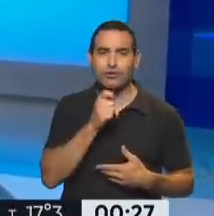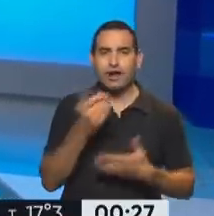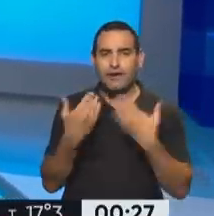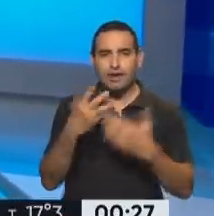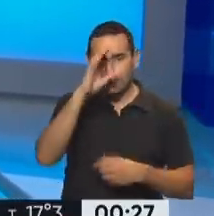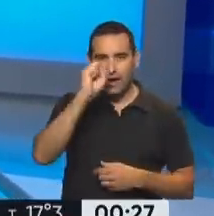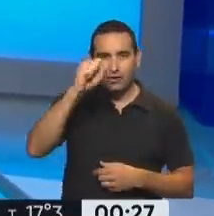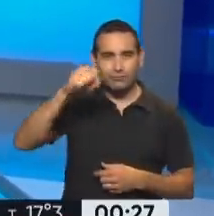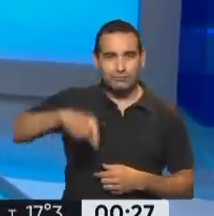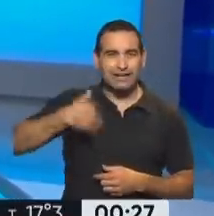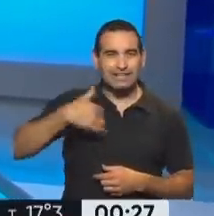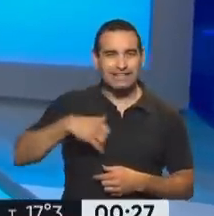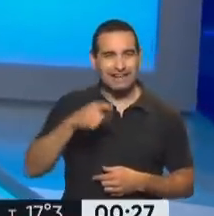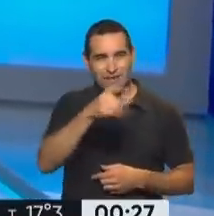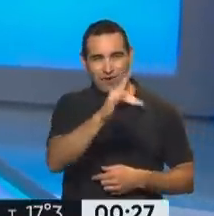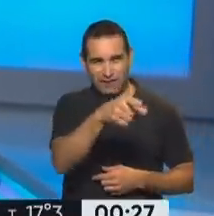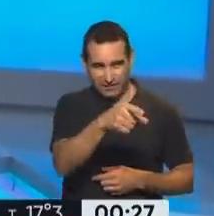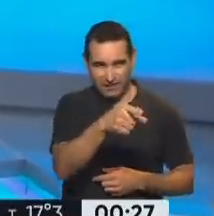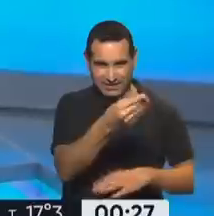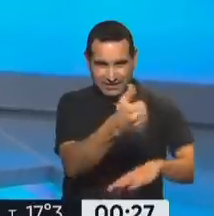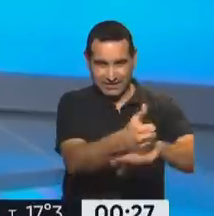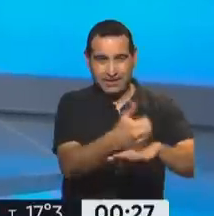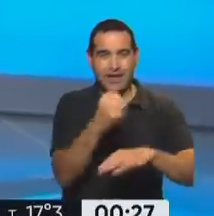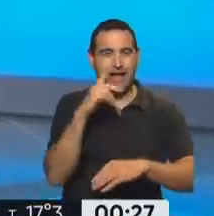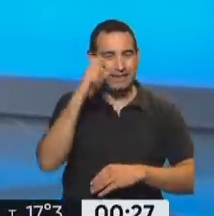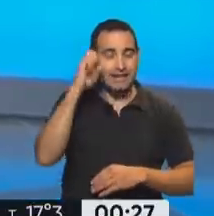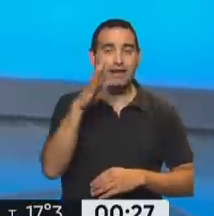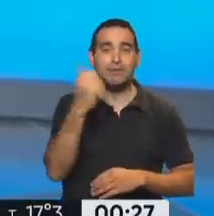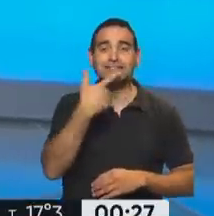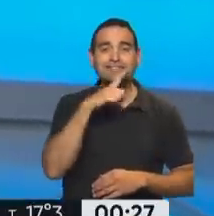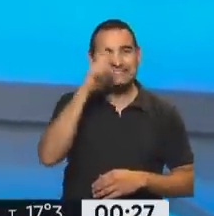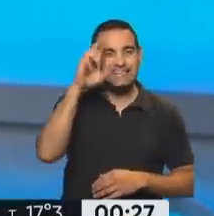embajador de Argentina en Bolivia, Ariel Basteiro,